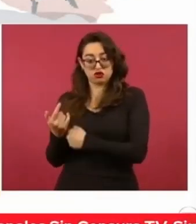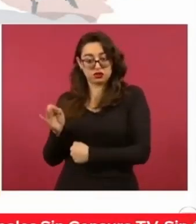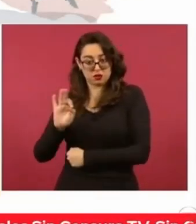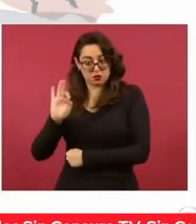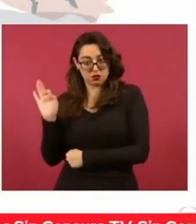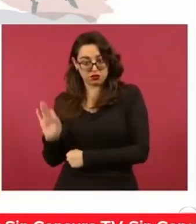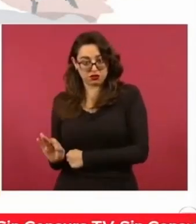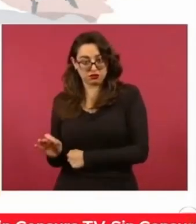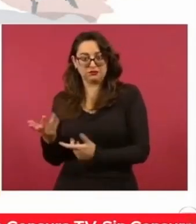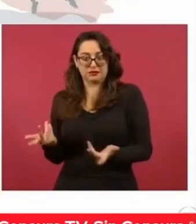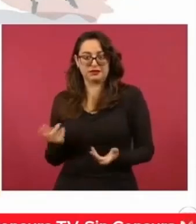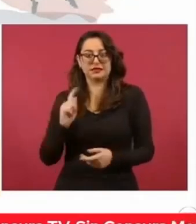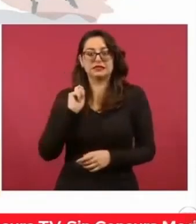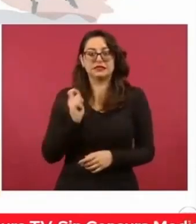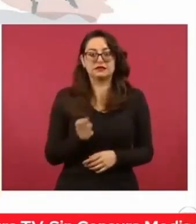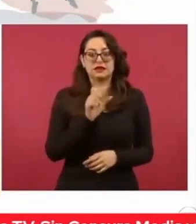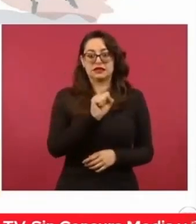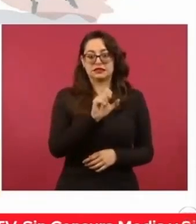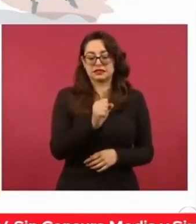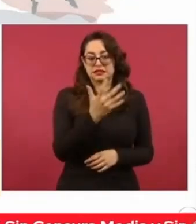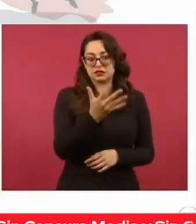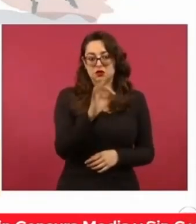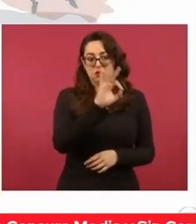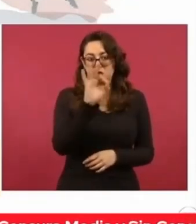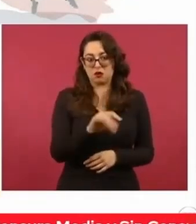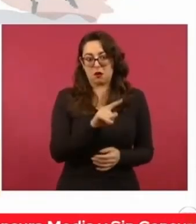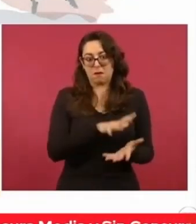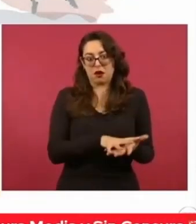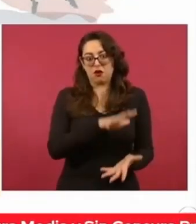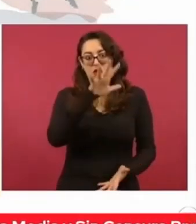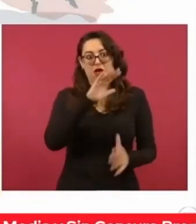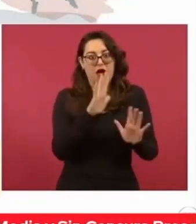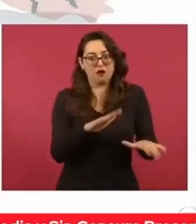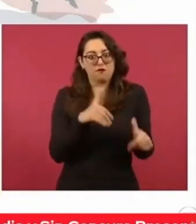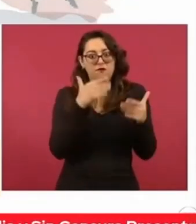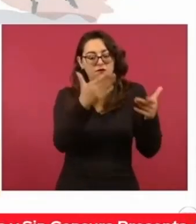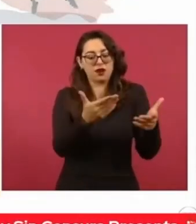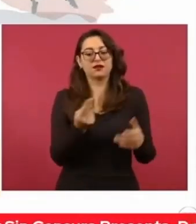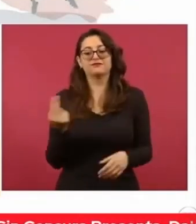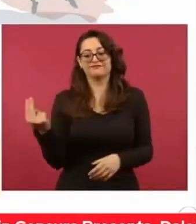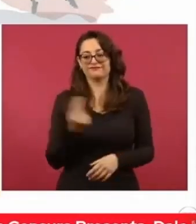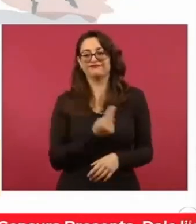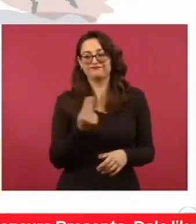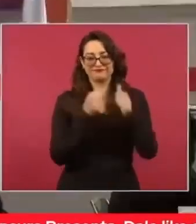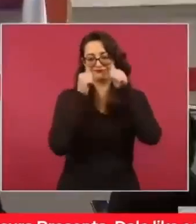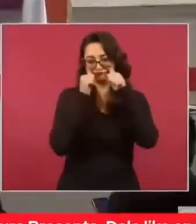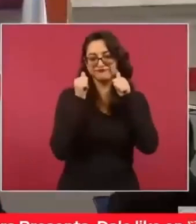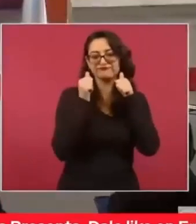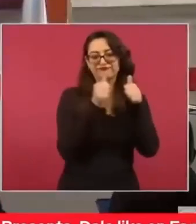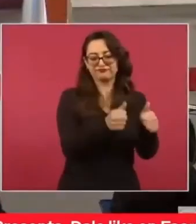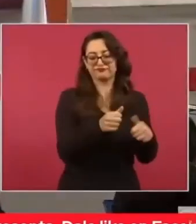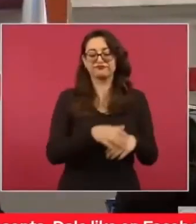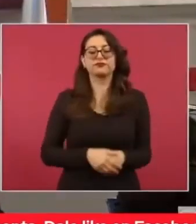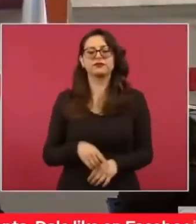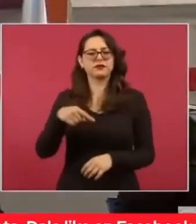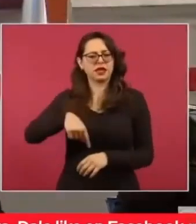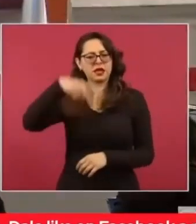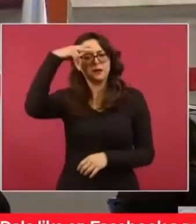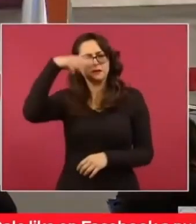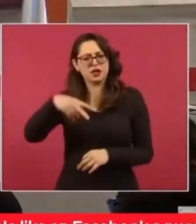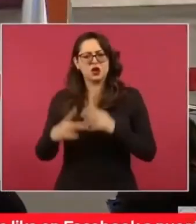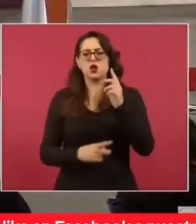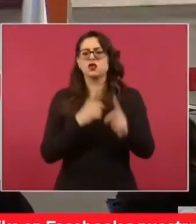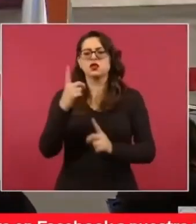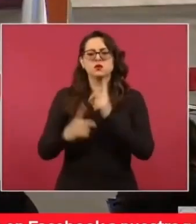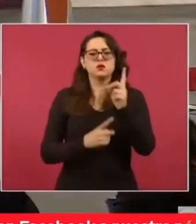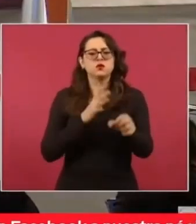ese ejercicio en el espacio público. Siguiente lámina. ¿Cuáles son los deportes más populares en México? Estamos hablando del